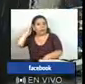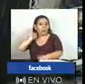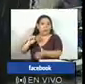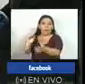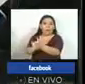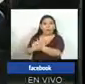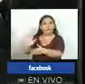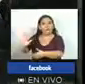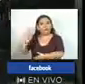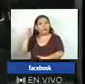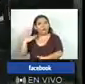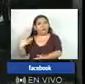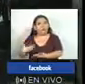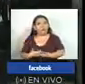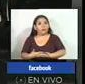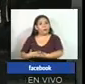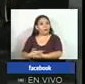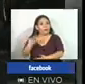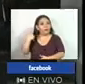y su hijo.